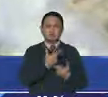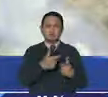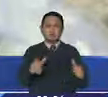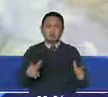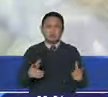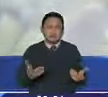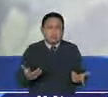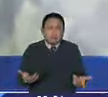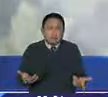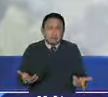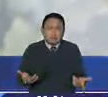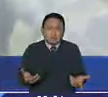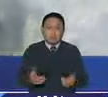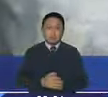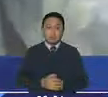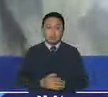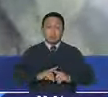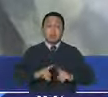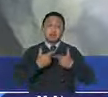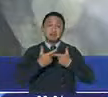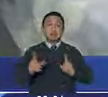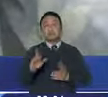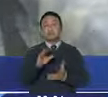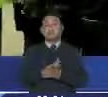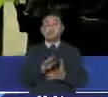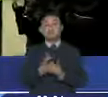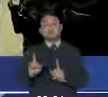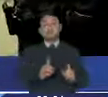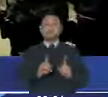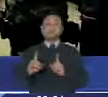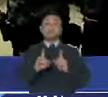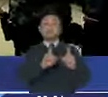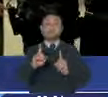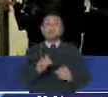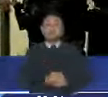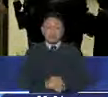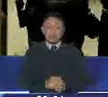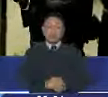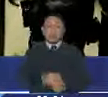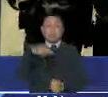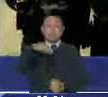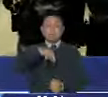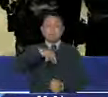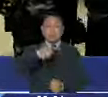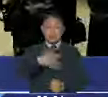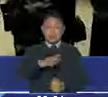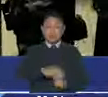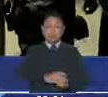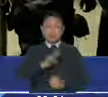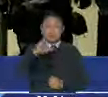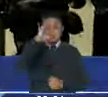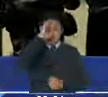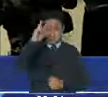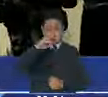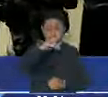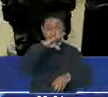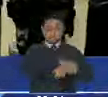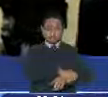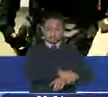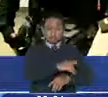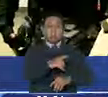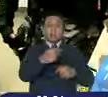el milagrito? Pero caminaban libremente. Más se demoraron en los trámites de legalizar la detención que ellos en volver a las